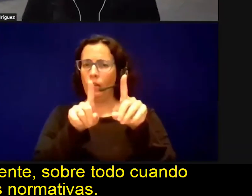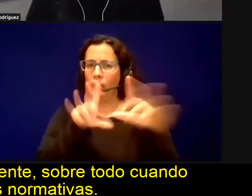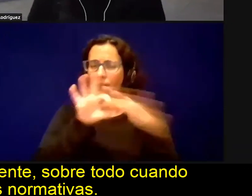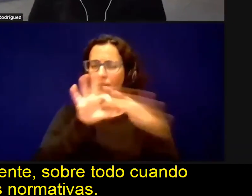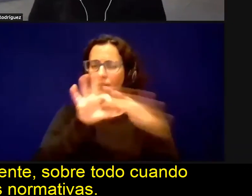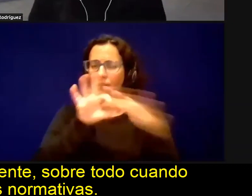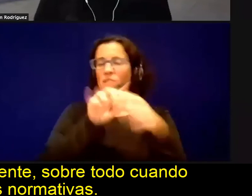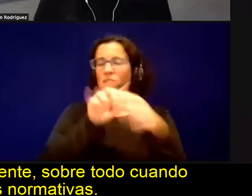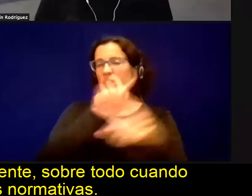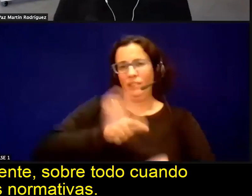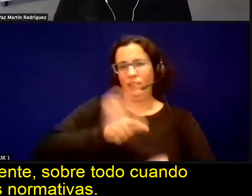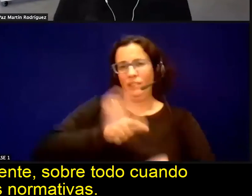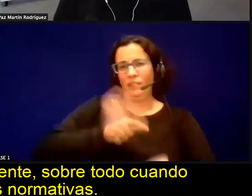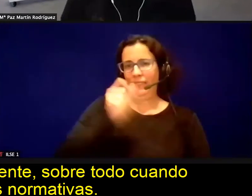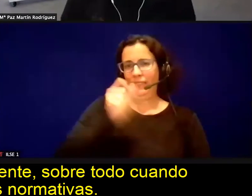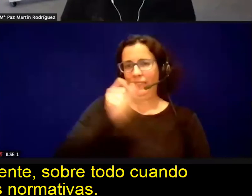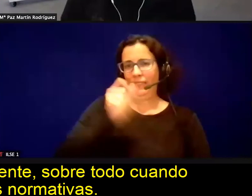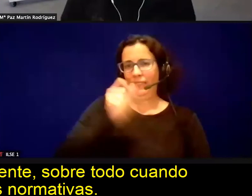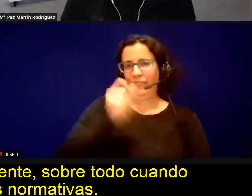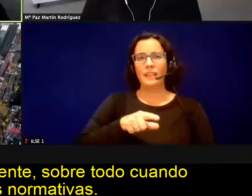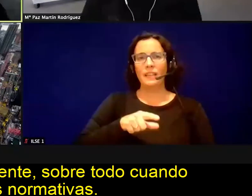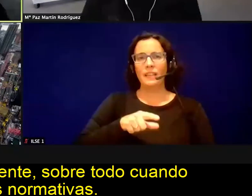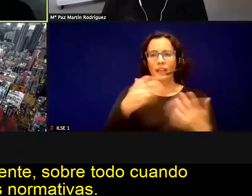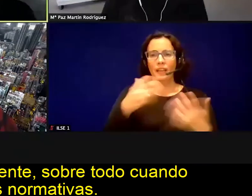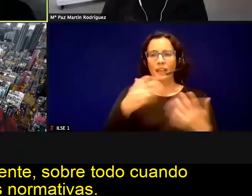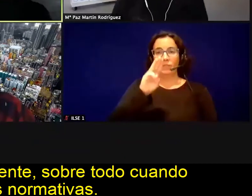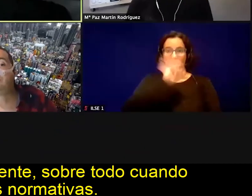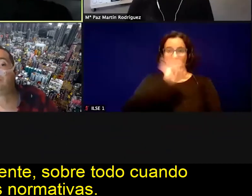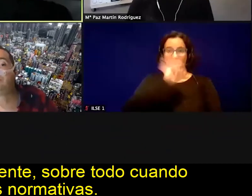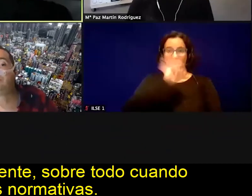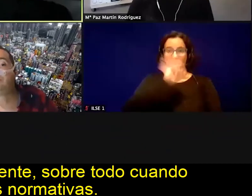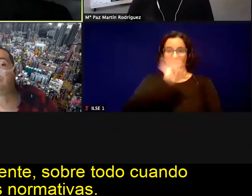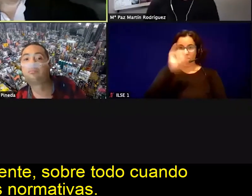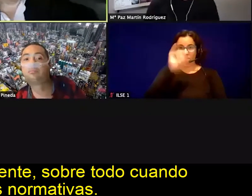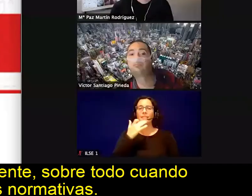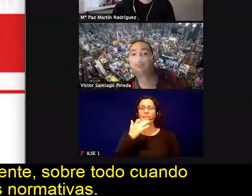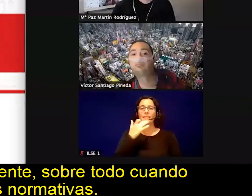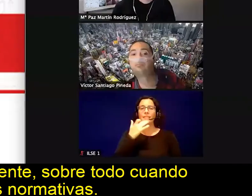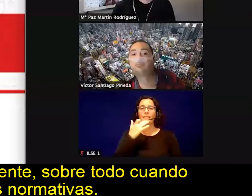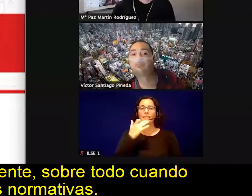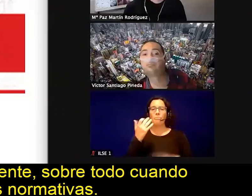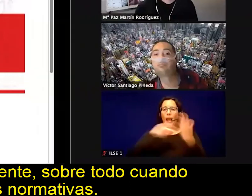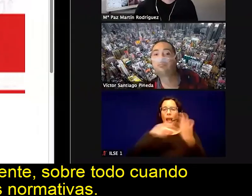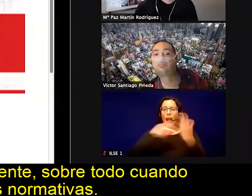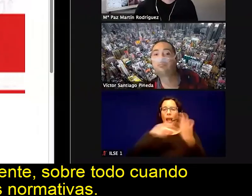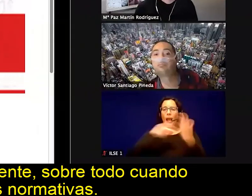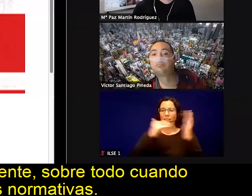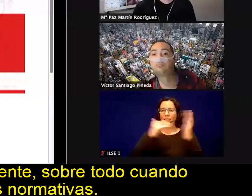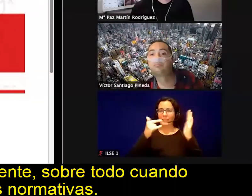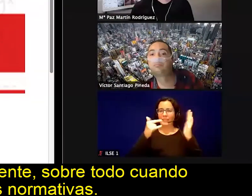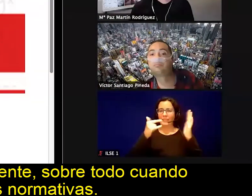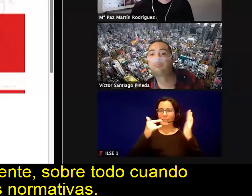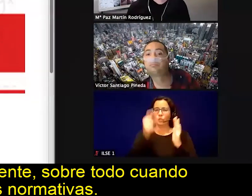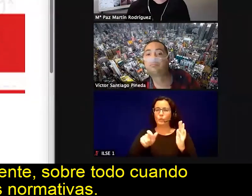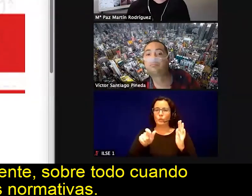cuando Paz nos encontramos ante muchos, cuando estamos arquitectos enfrente al otro lado de la pantalla, ¿no?